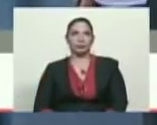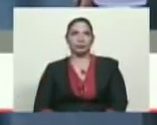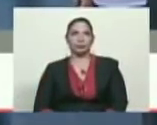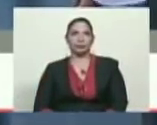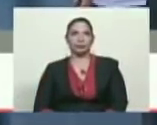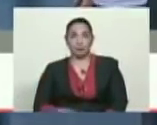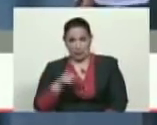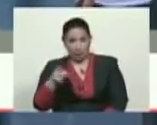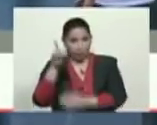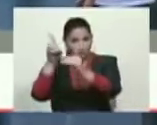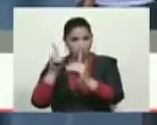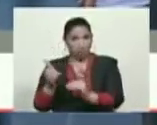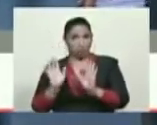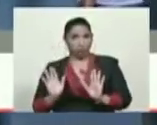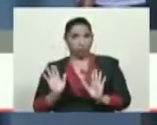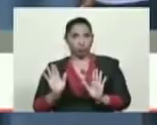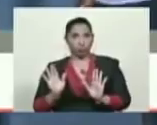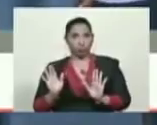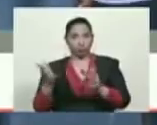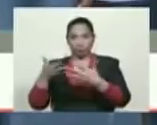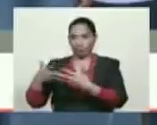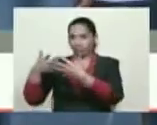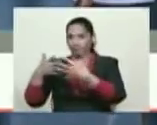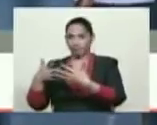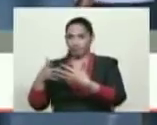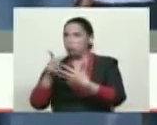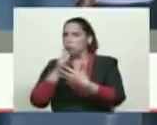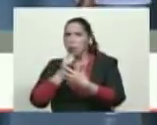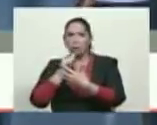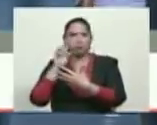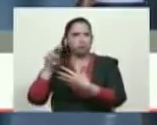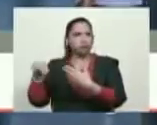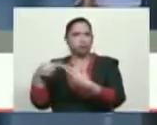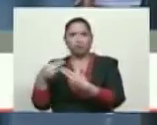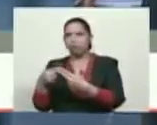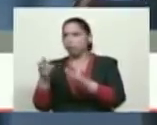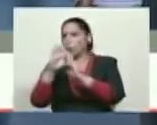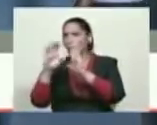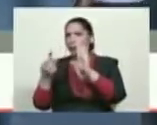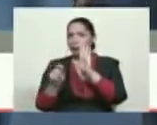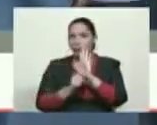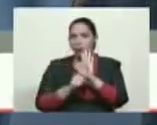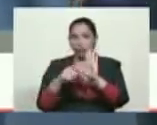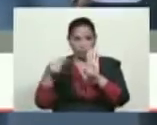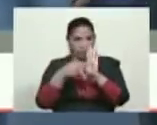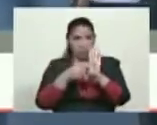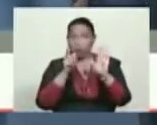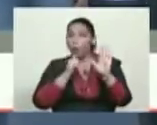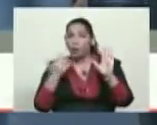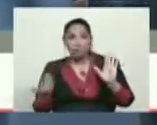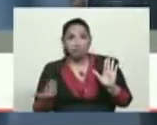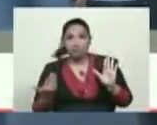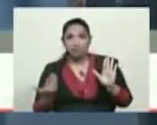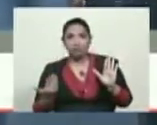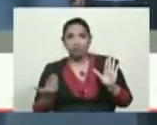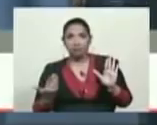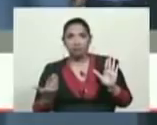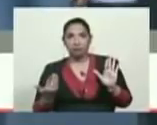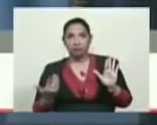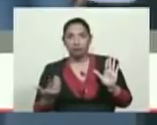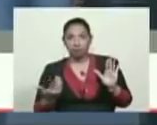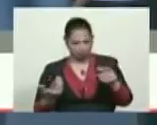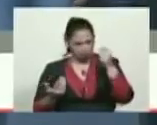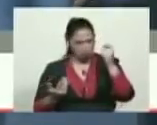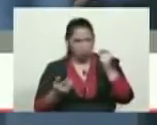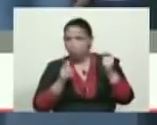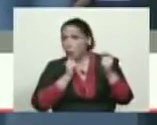Ellos decidieron, los gringos. Eso no está en ninguna constitución. En esta no está. En esta